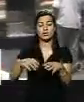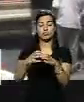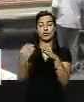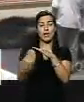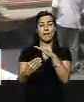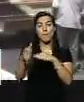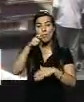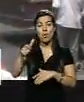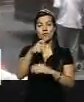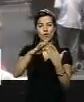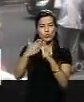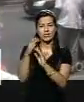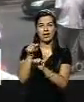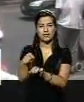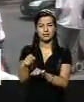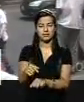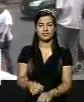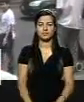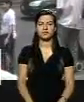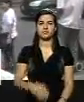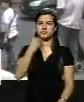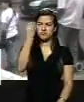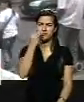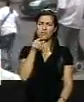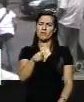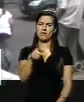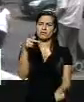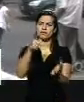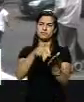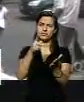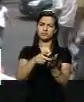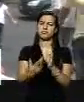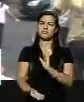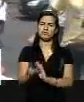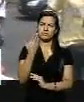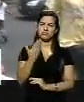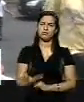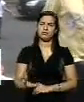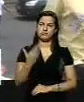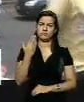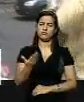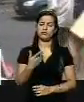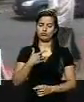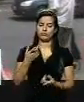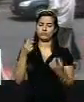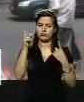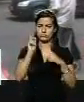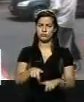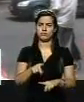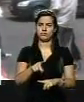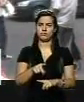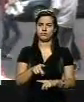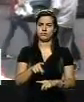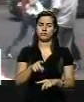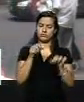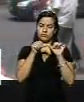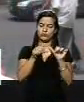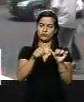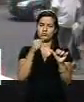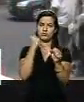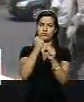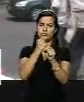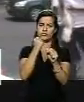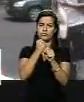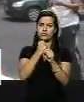de todas las comunidades. Es por ello que considero que su participación es muy importante y estoy de acuerdo con que sigan trabajando